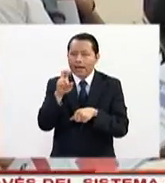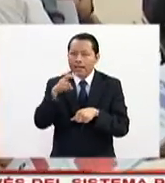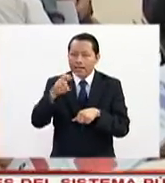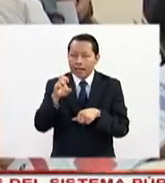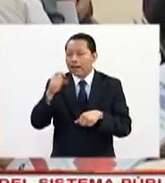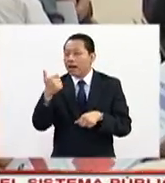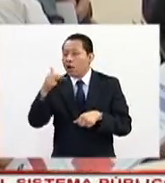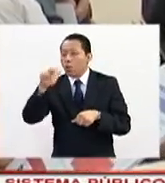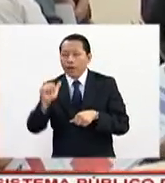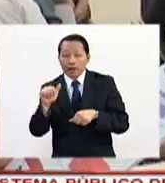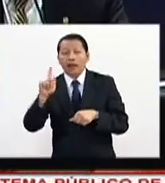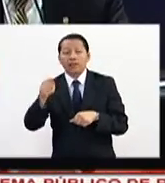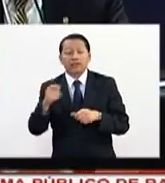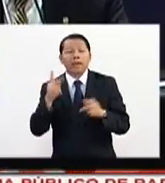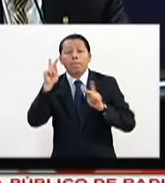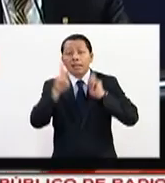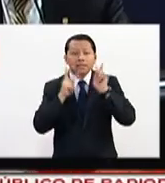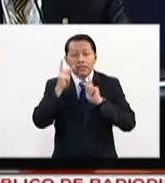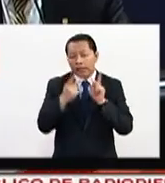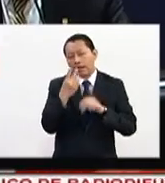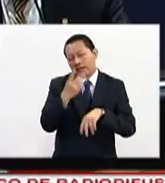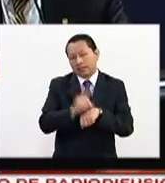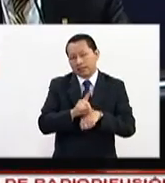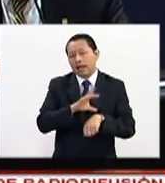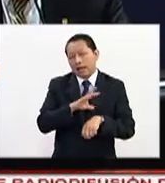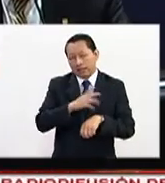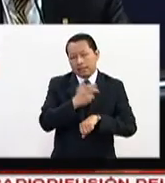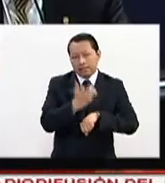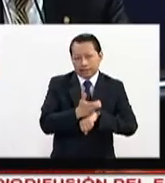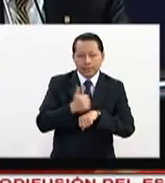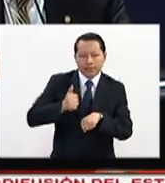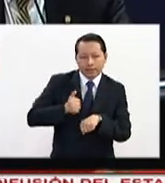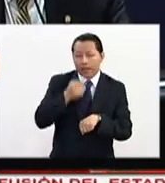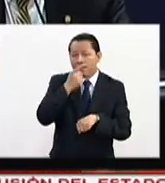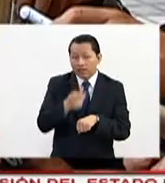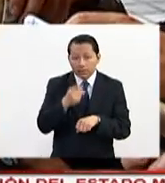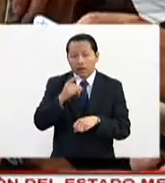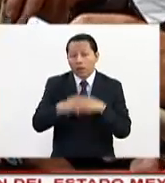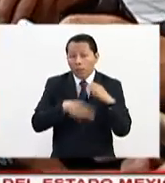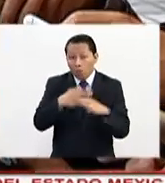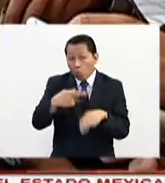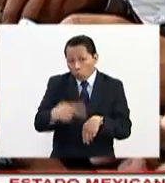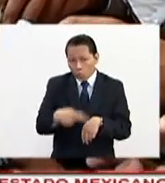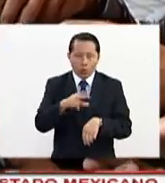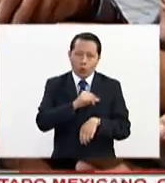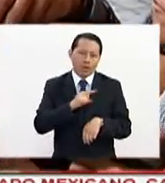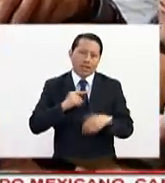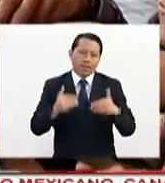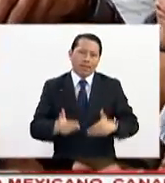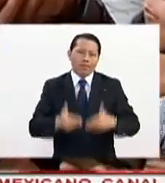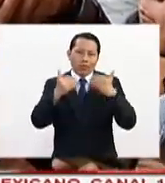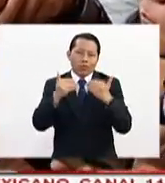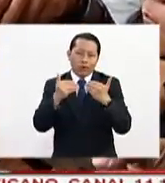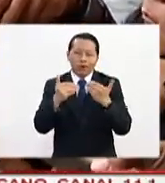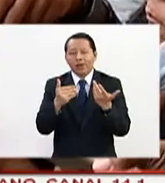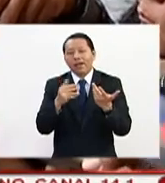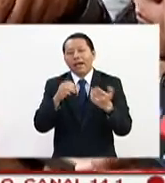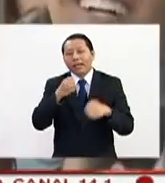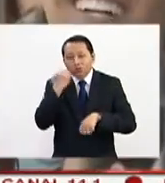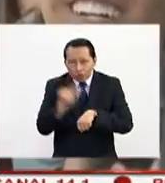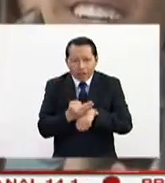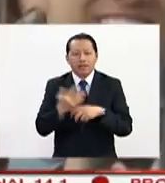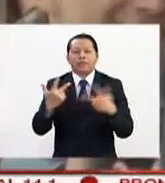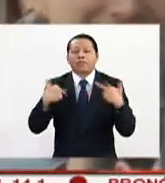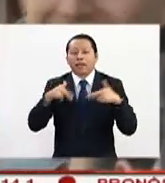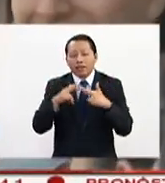una visita de 3 días a Estados Unidos y Canadá, dijo que en el mundo global los muros no deben existir, y menos para los estudiantes, los profesores